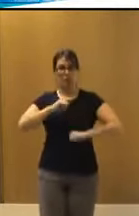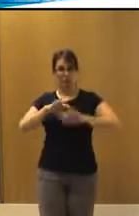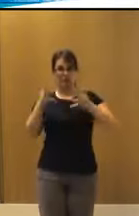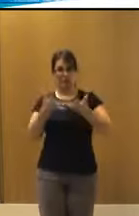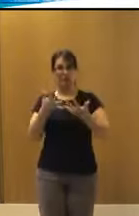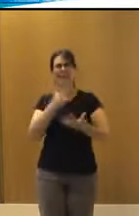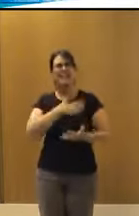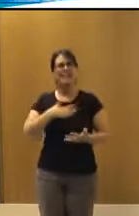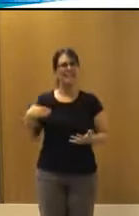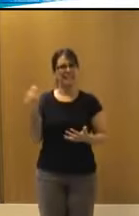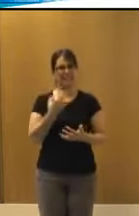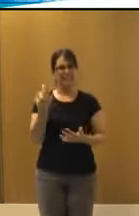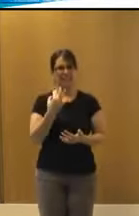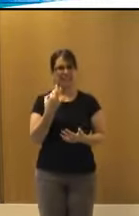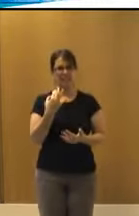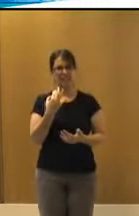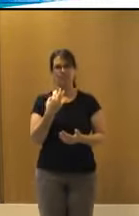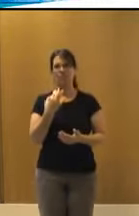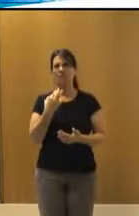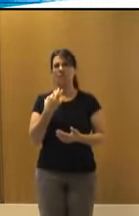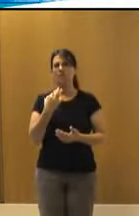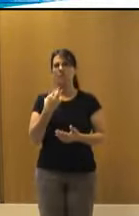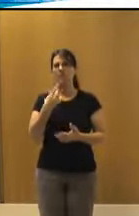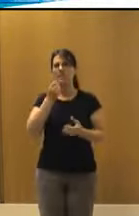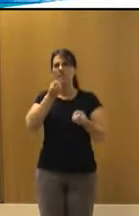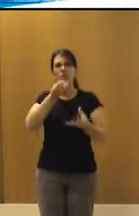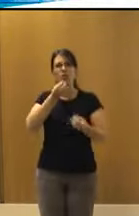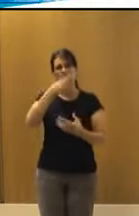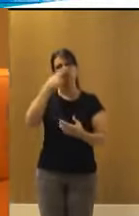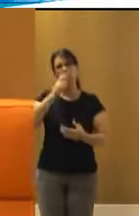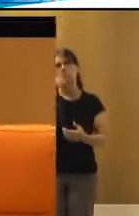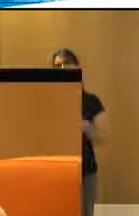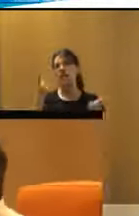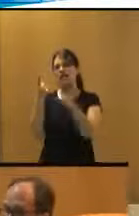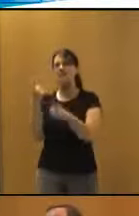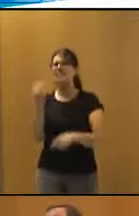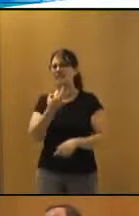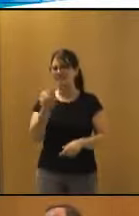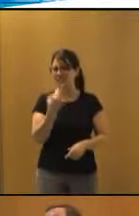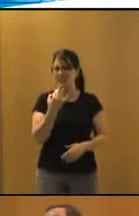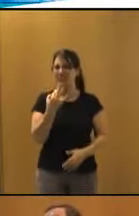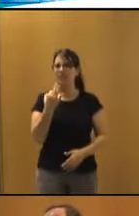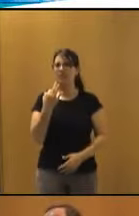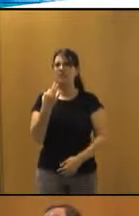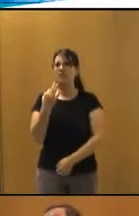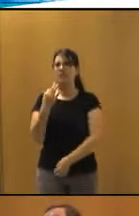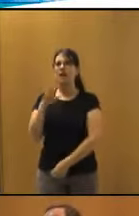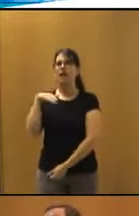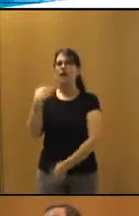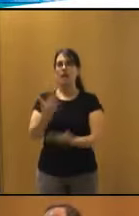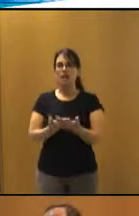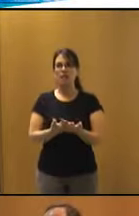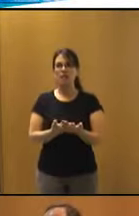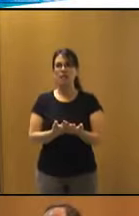los internautas, o sea, de estos 50 plus, qué información les interesa,